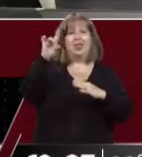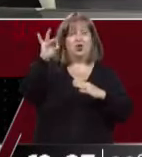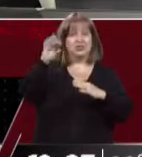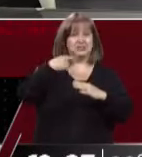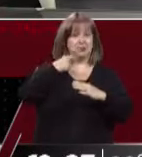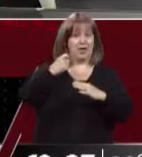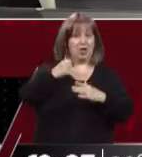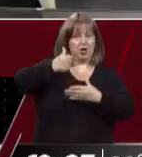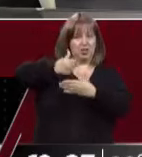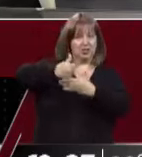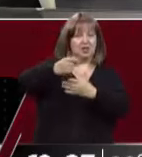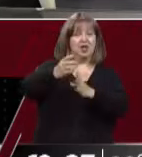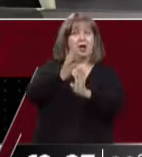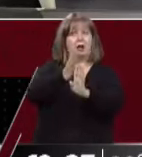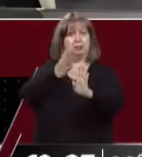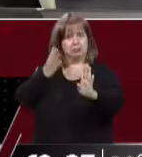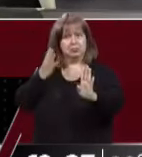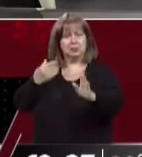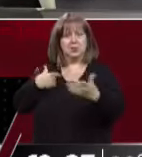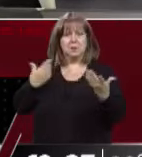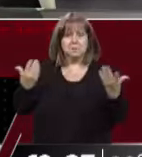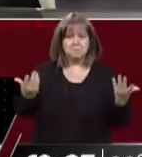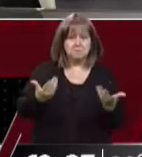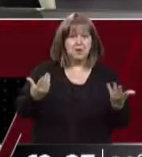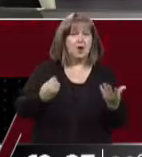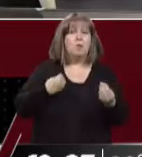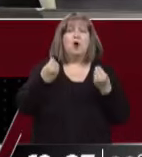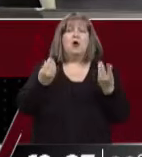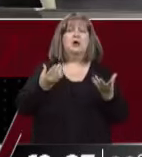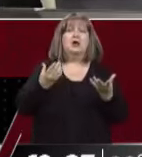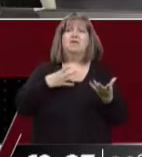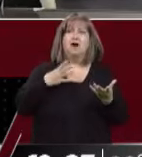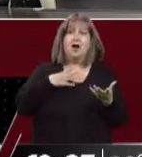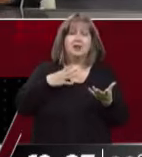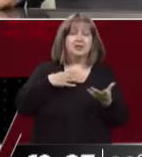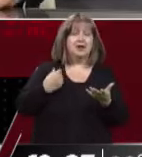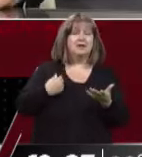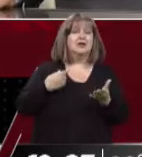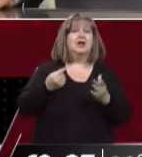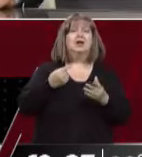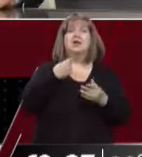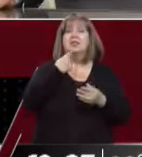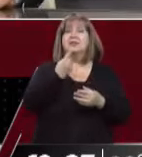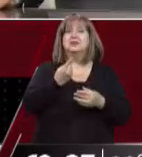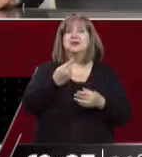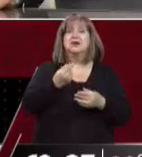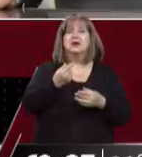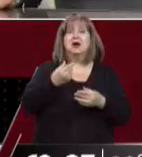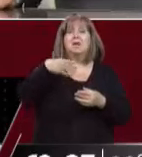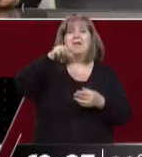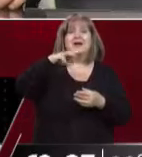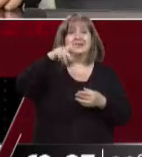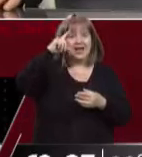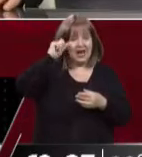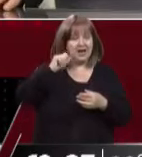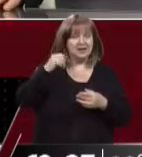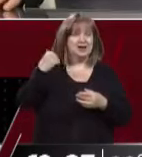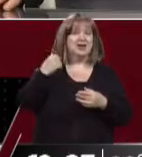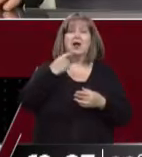tema. Quien hizo un recorrido y quien también estuvo consultando acerca de qué pasa con los turnos fue nuestra compañera Marcela Navarro